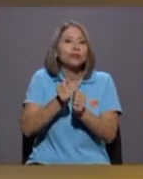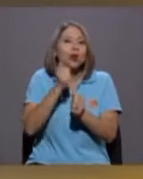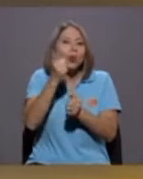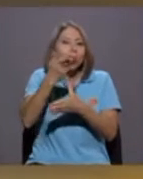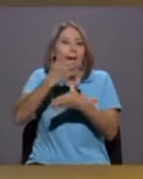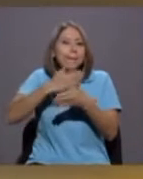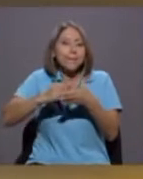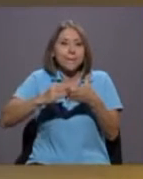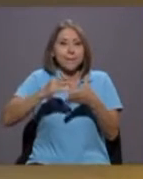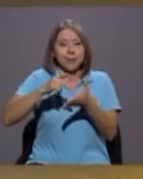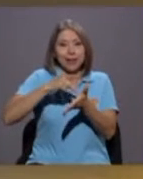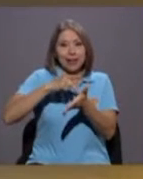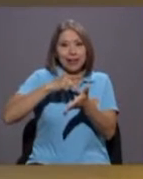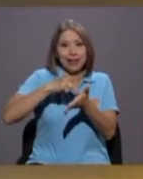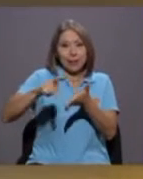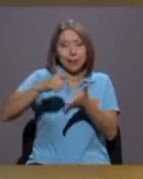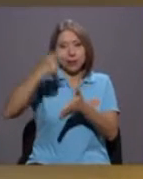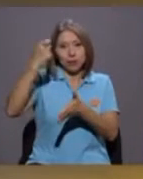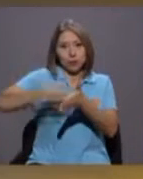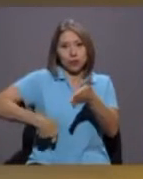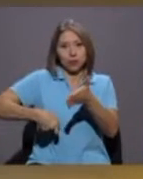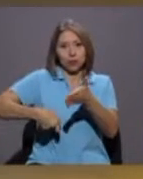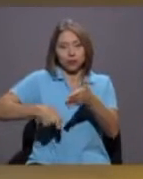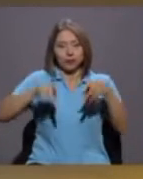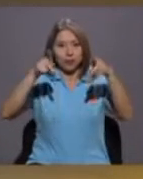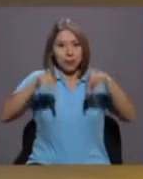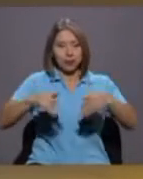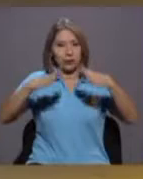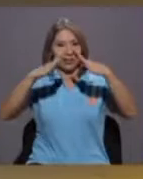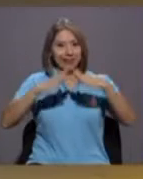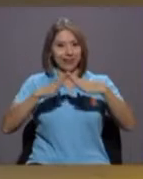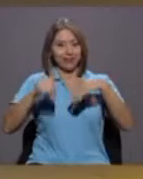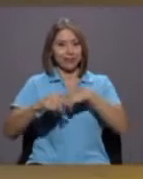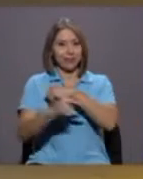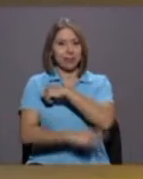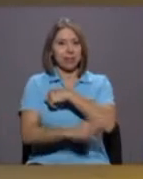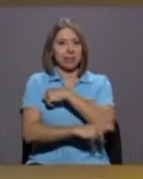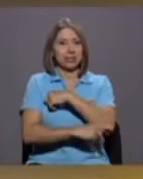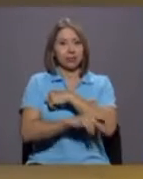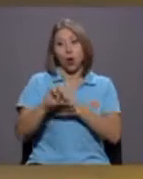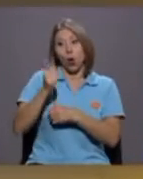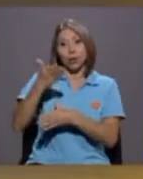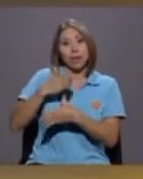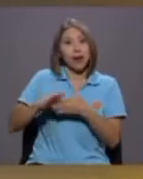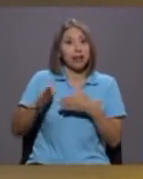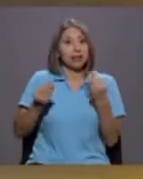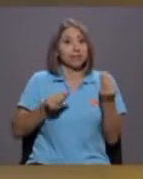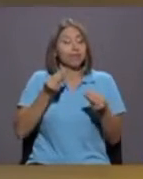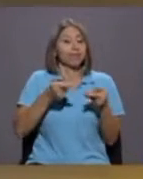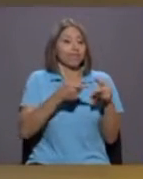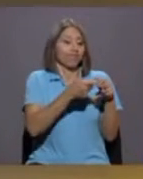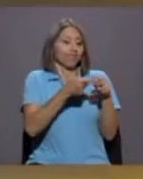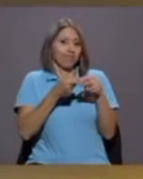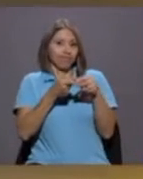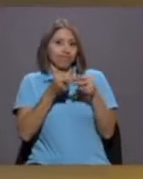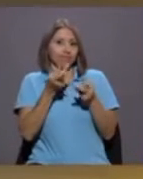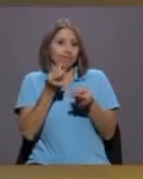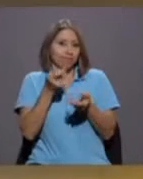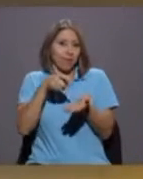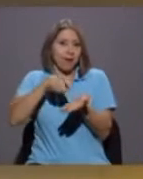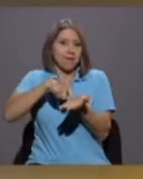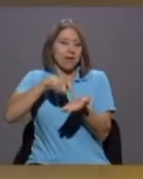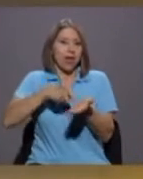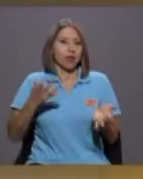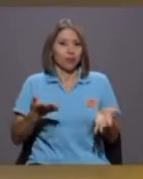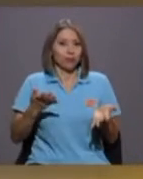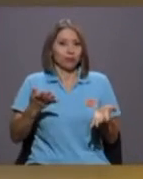los tributos de los habitantes de este país y la otra parte se va de fiado